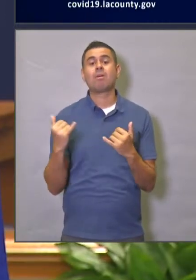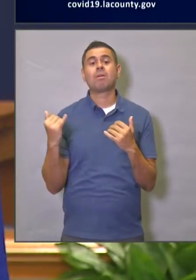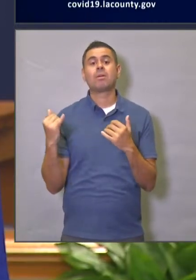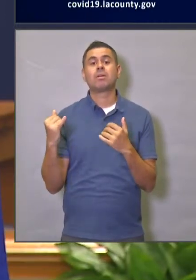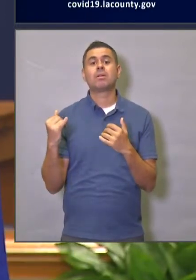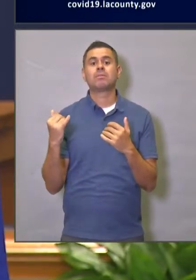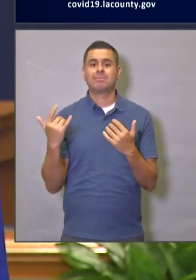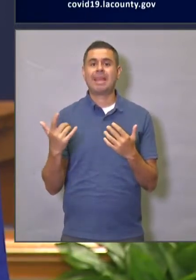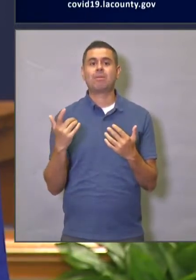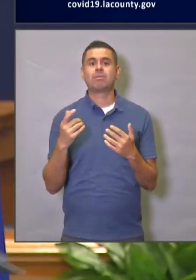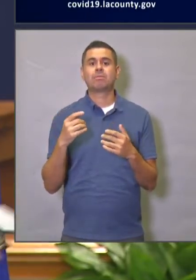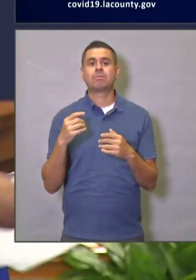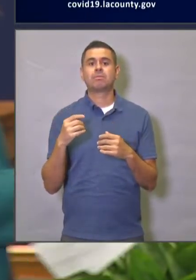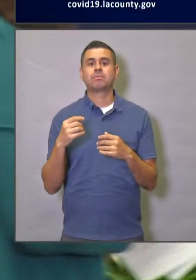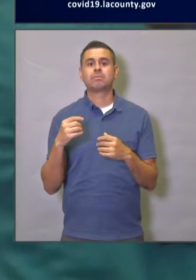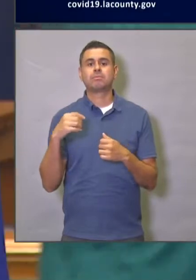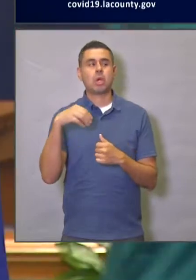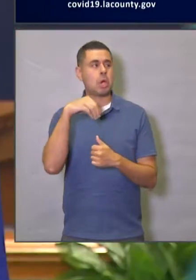in Armenian.